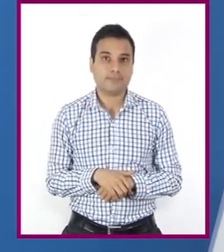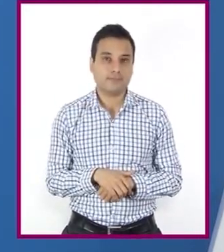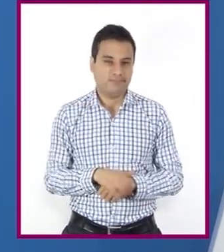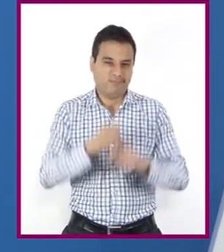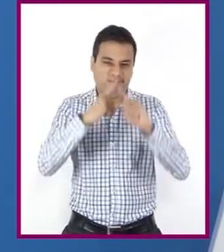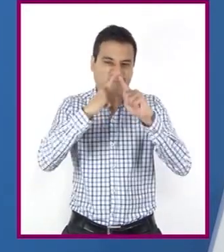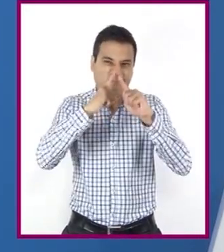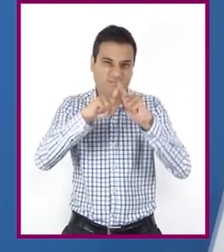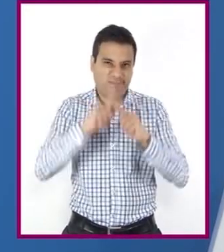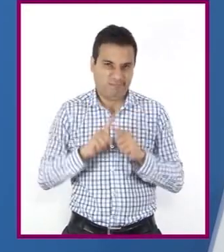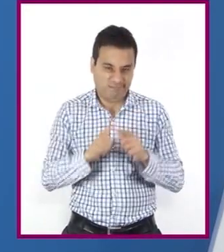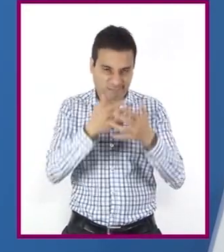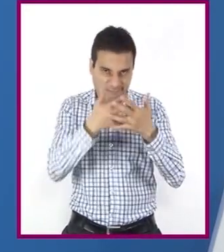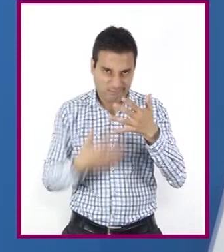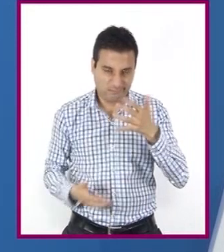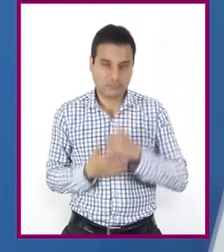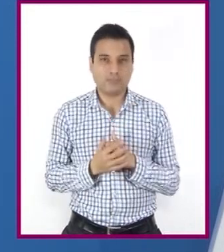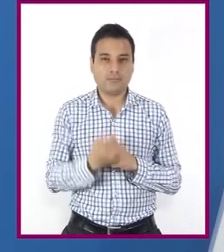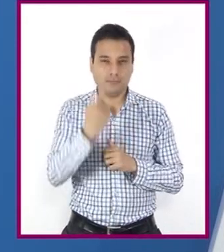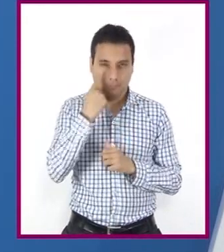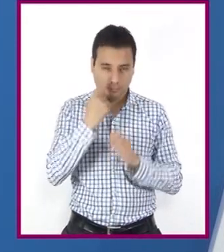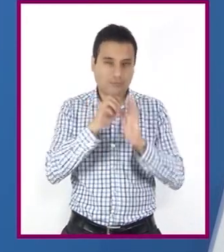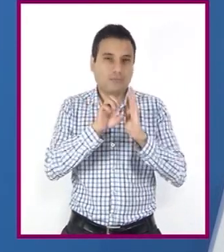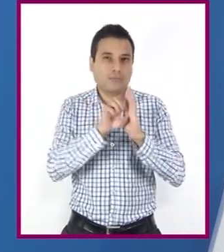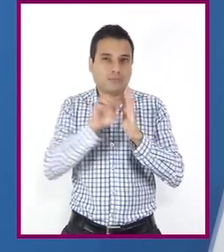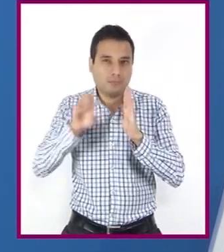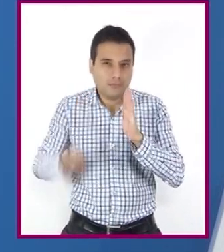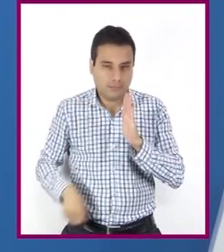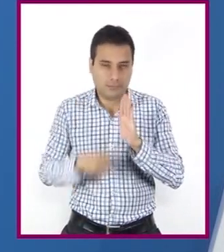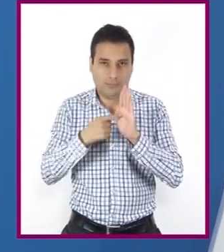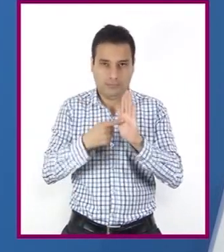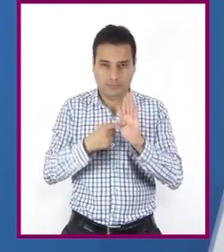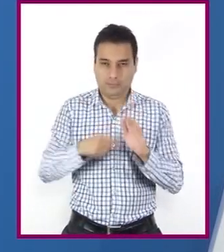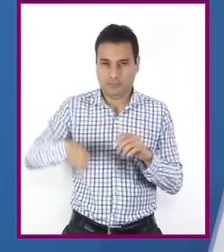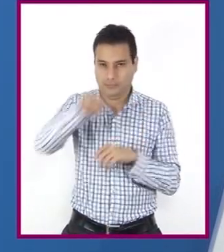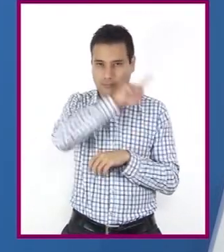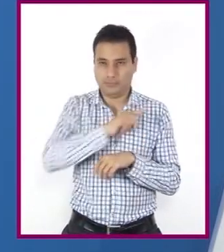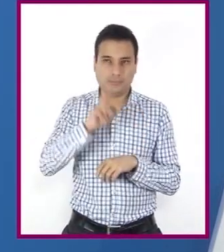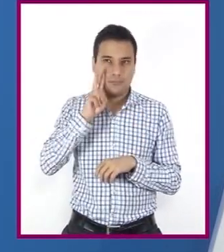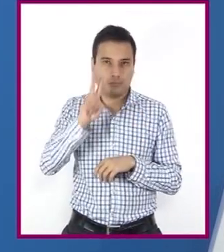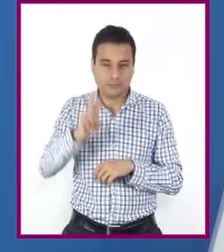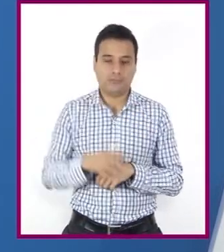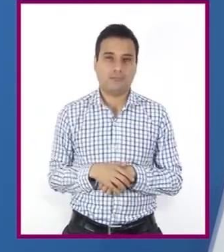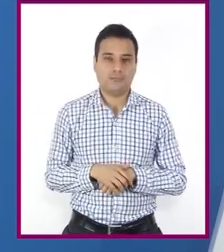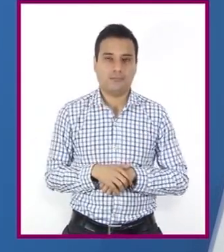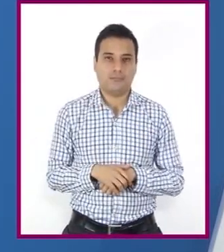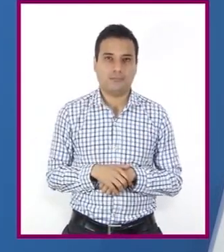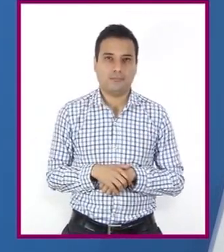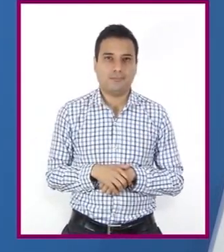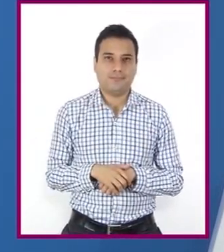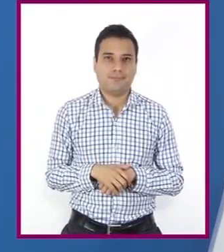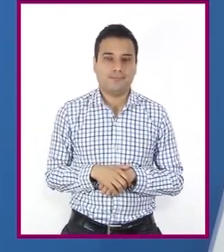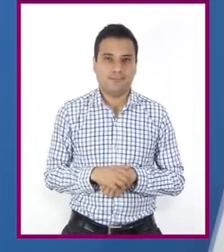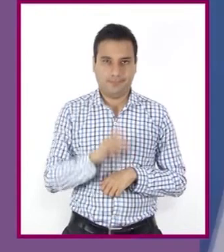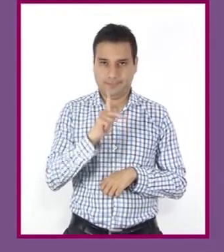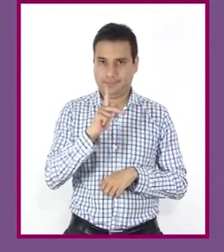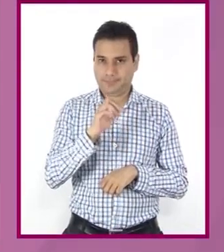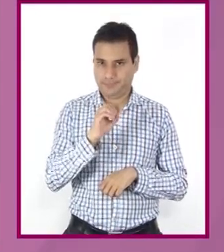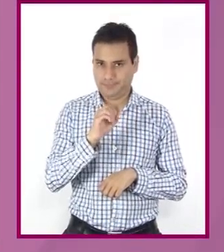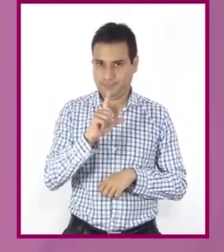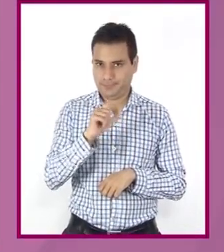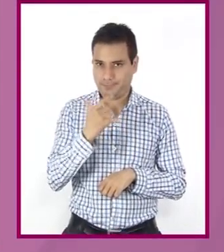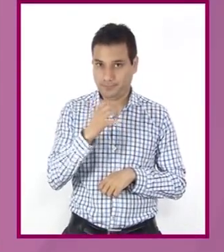así sucesivamente. Observen el siguiente recurso visual con polígonos donde su lado es de medida 10.